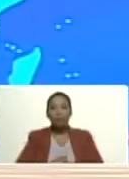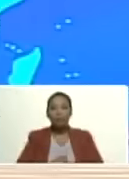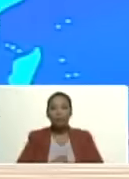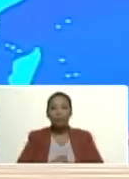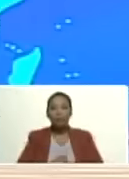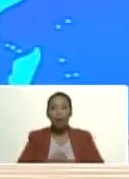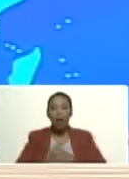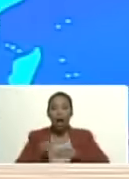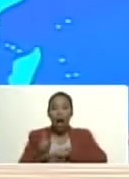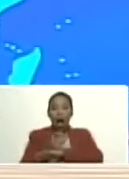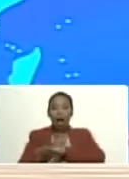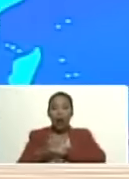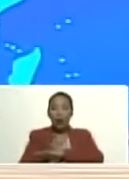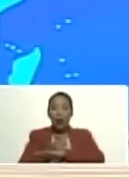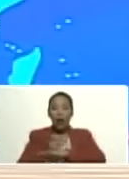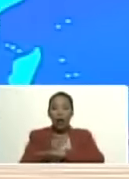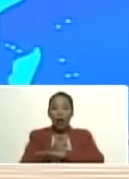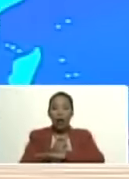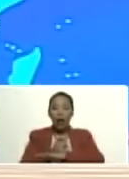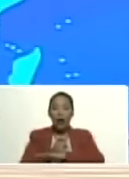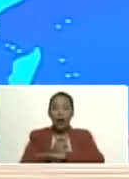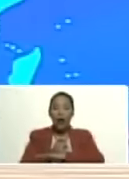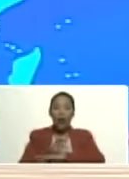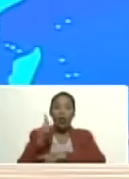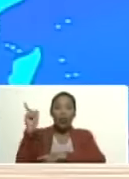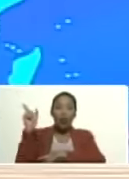al gobierno de Forge Burnham.